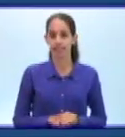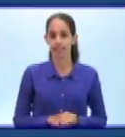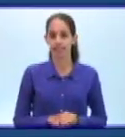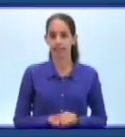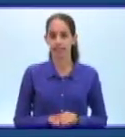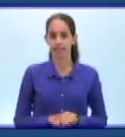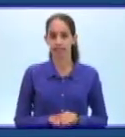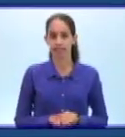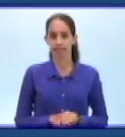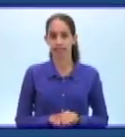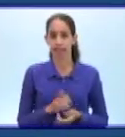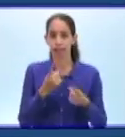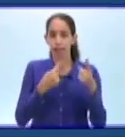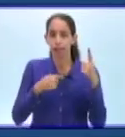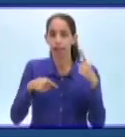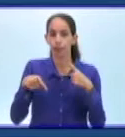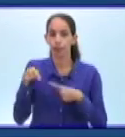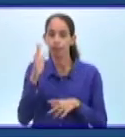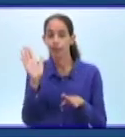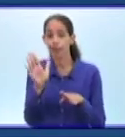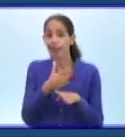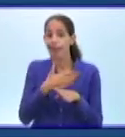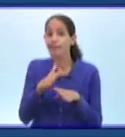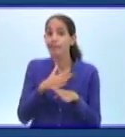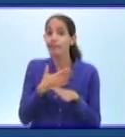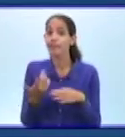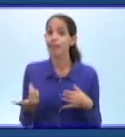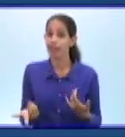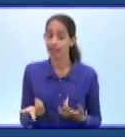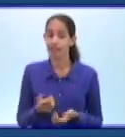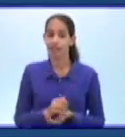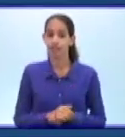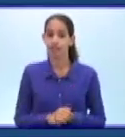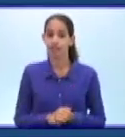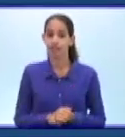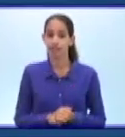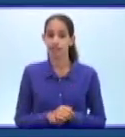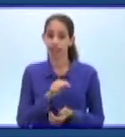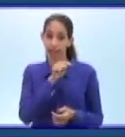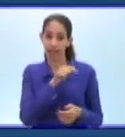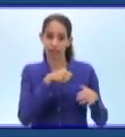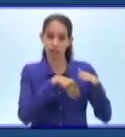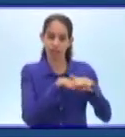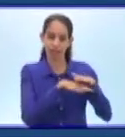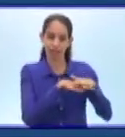Prioridades diferentes entre ellos. Bueno, ahí tienen su reserva.